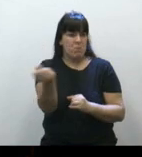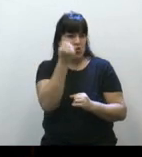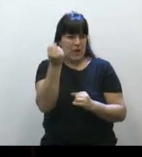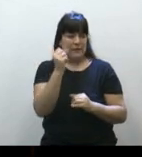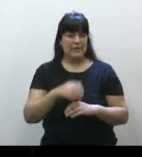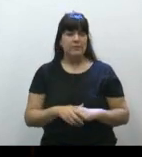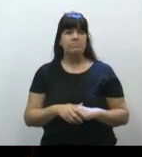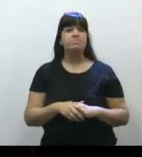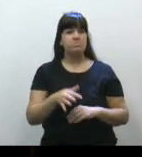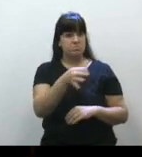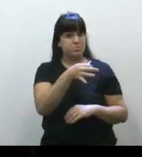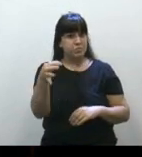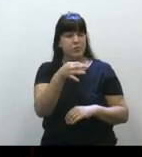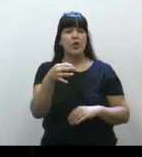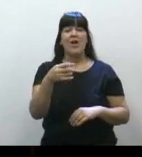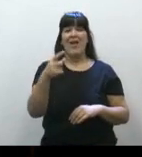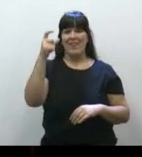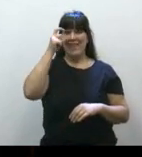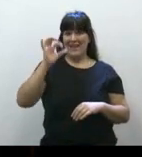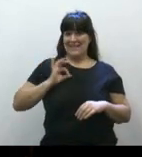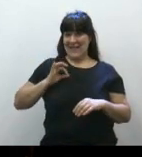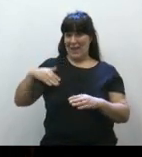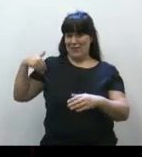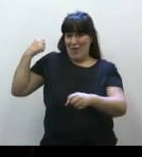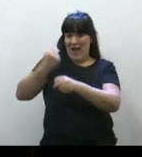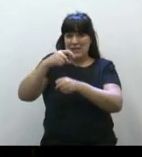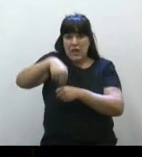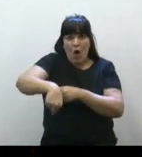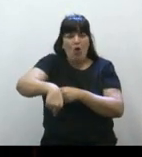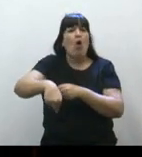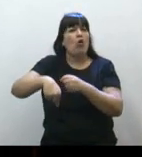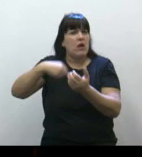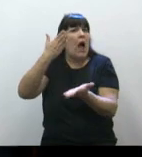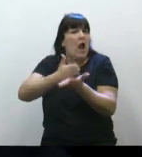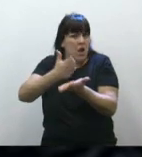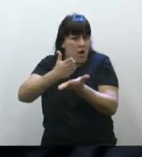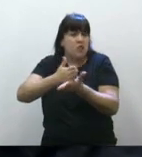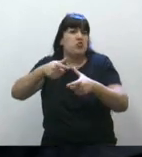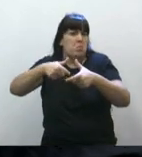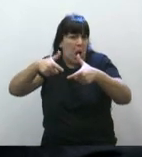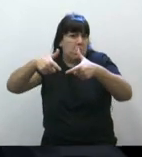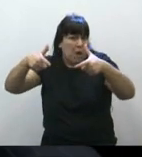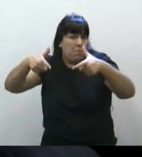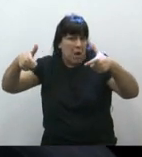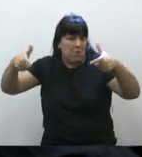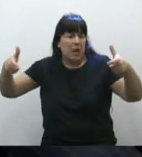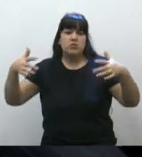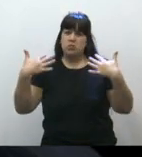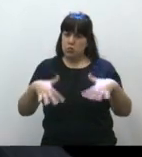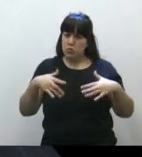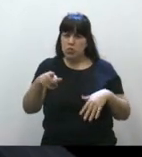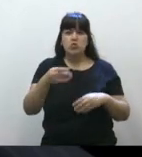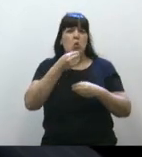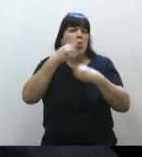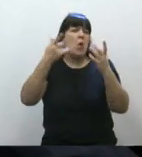es cierto que en la última década hemos votado por una ampliación del derecho realmente importante cualquier